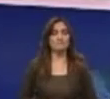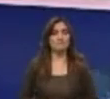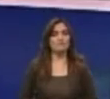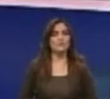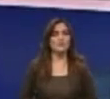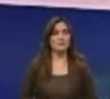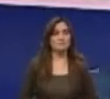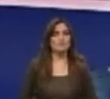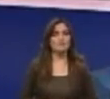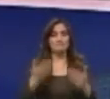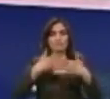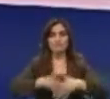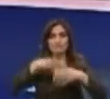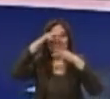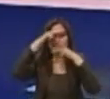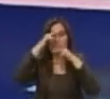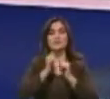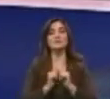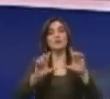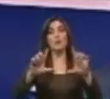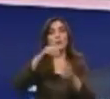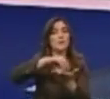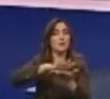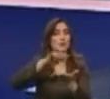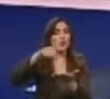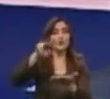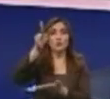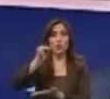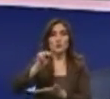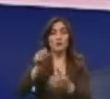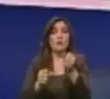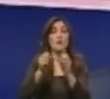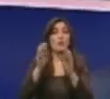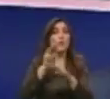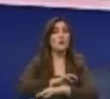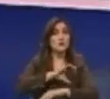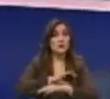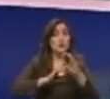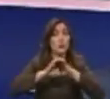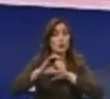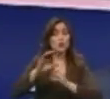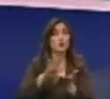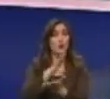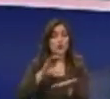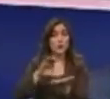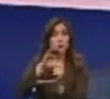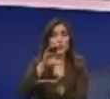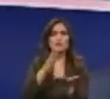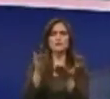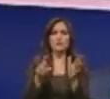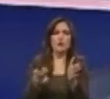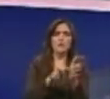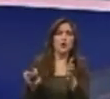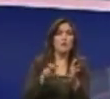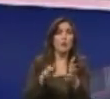Esto nos despedimos, te recordamos que el pico y placa nos rige para el día de hoy. El transporte municipal está dando servicio en mayor cantidad